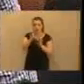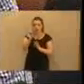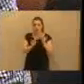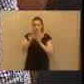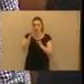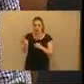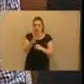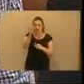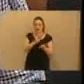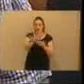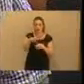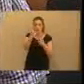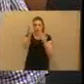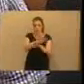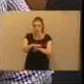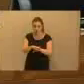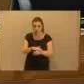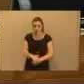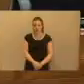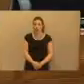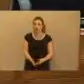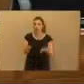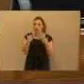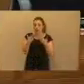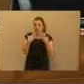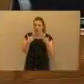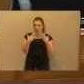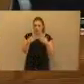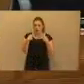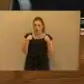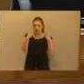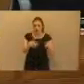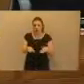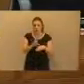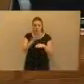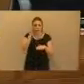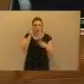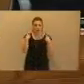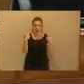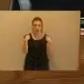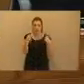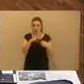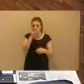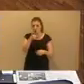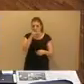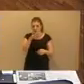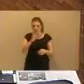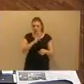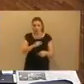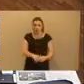mejorar los servicios públicos básicos? Gracias, señoría. Señora consejera de Hacienda tiene la palabra.